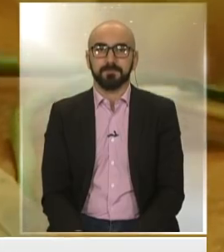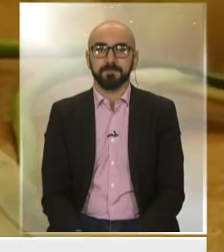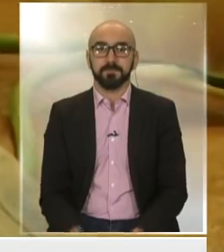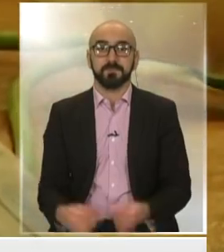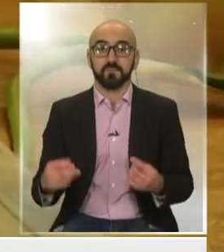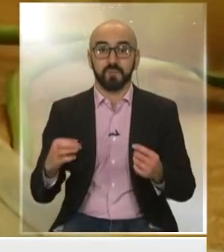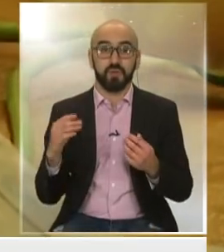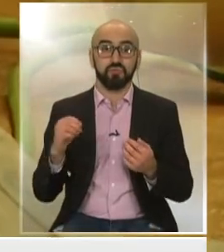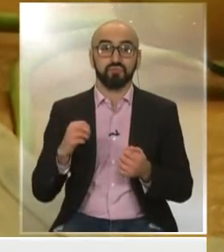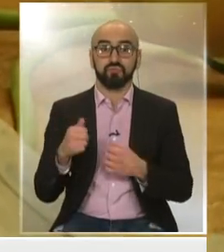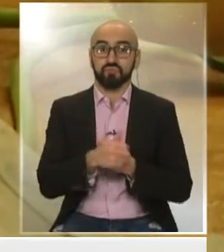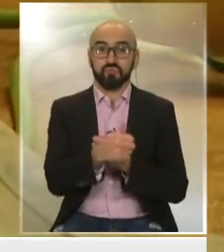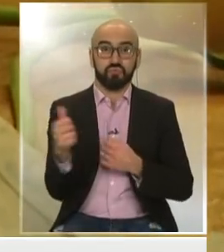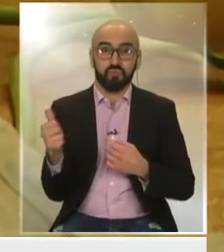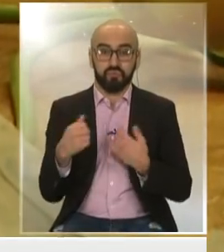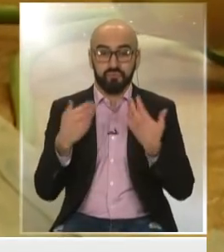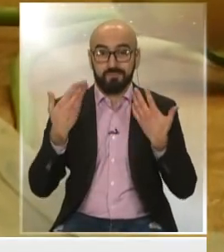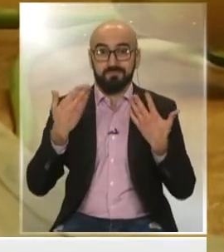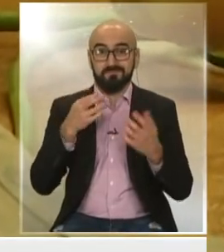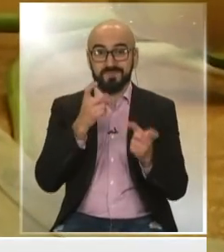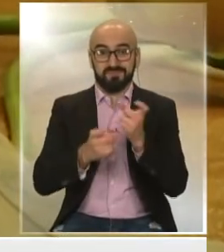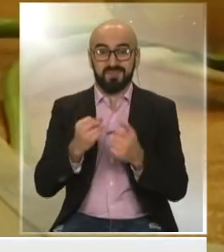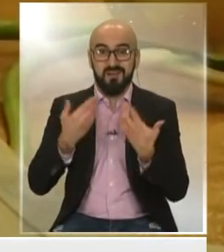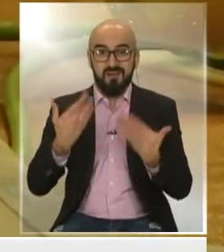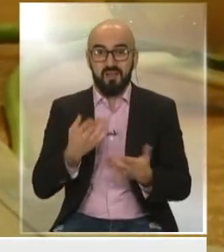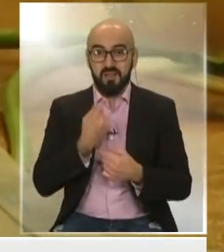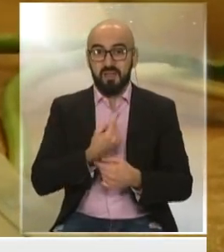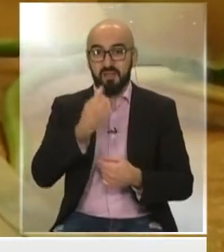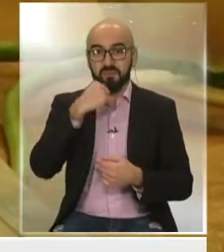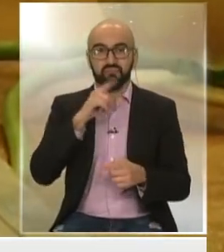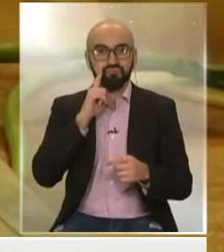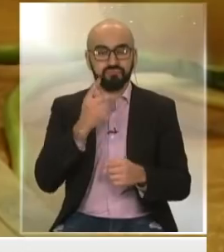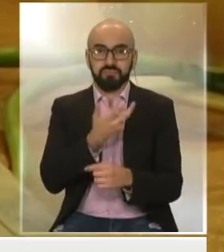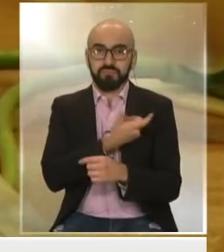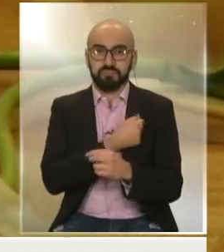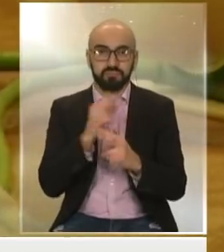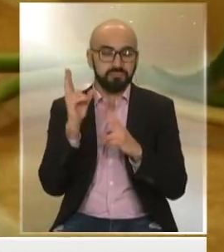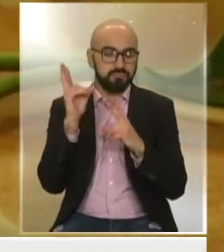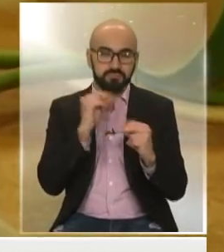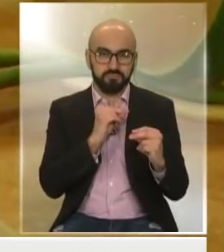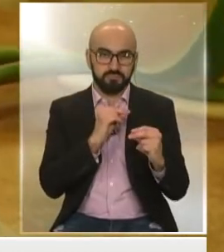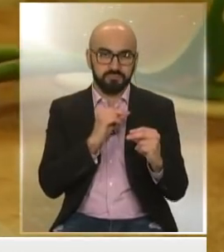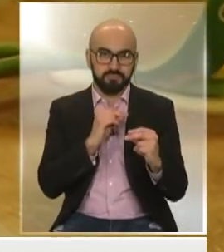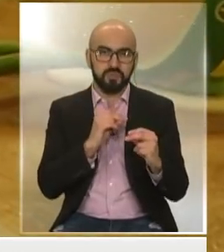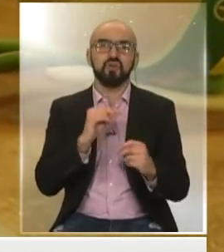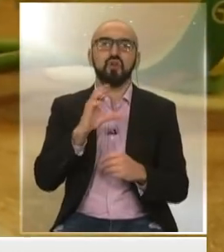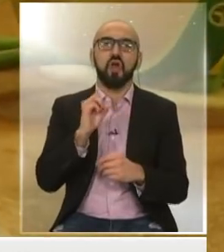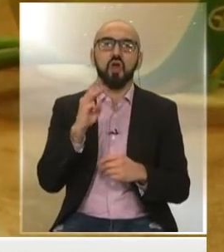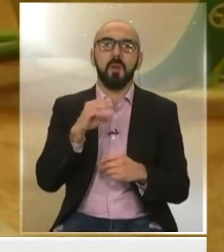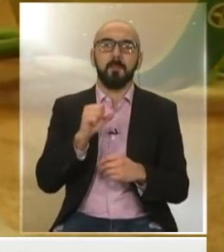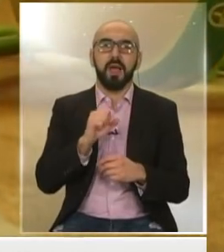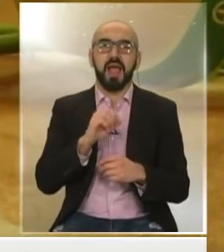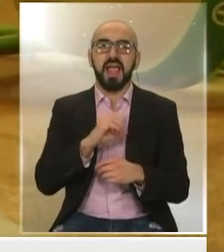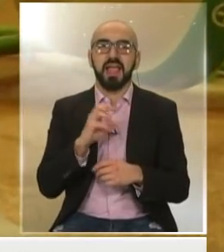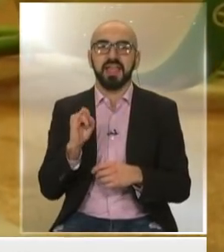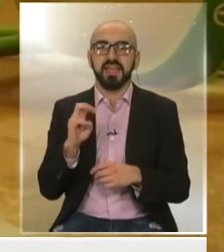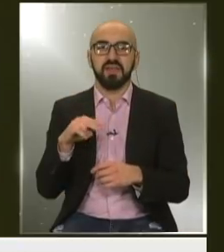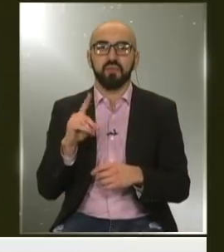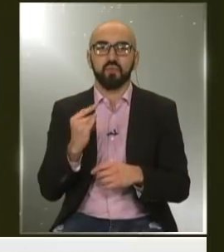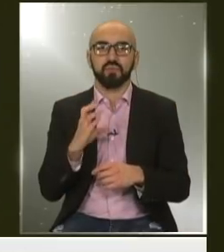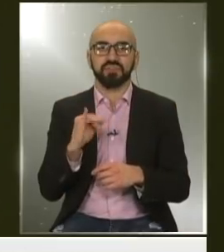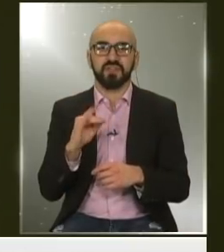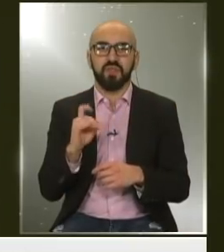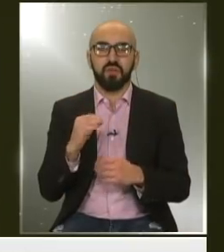Todos estos pacientes que hoy están intubados están sedados en un coma inducido, sin saber lo que pasa a su